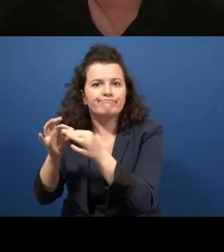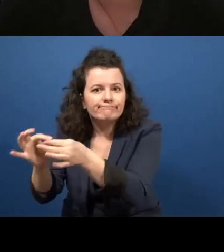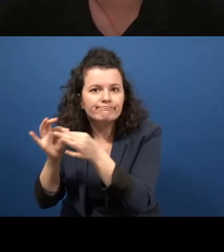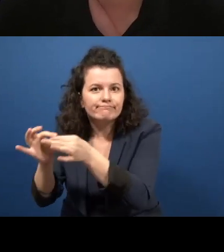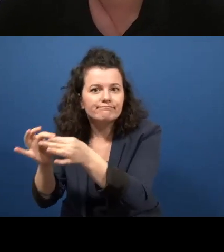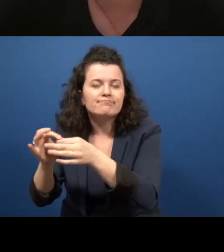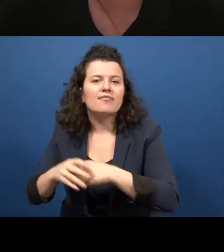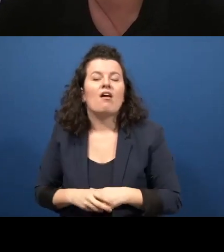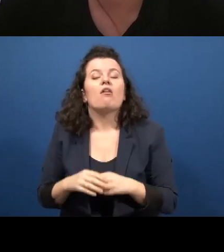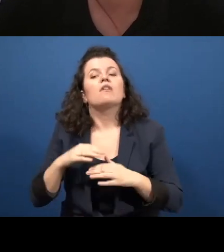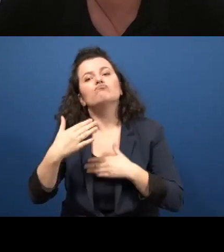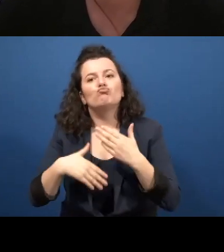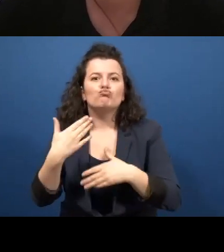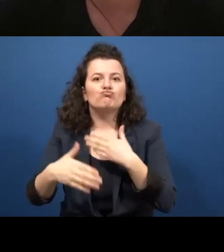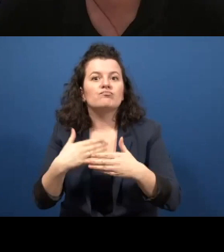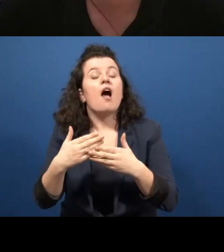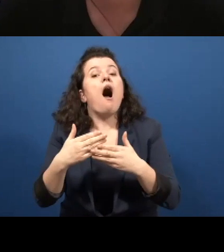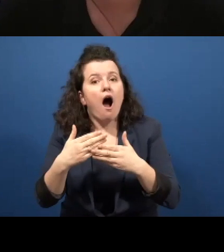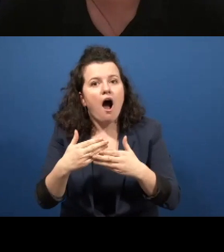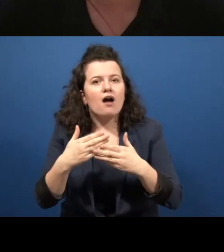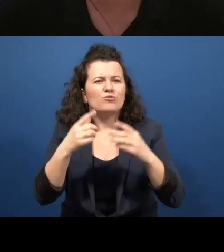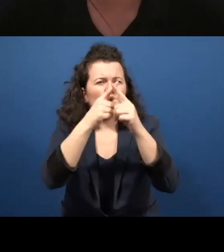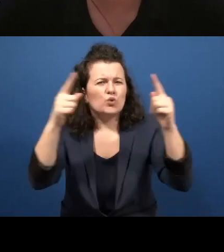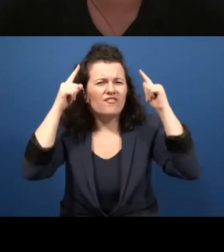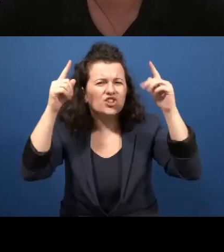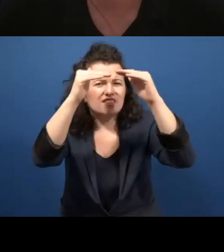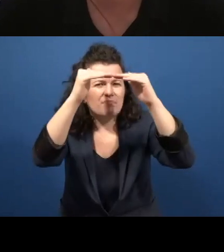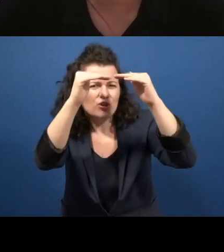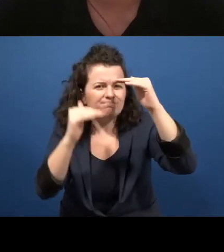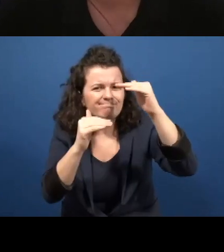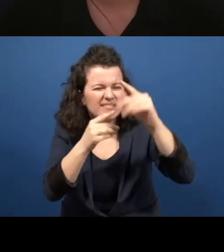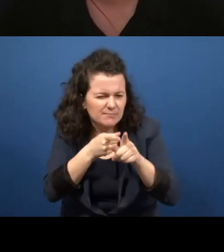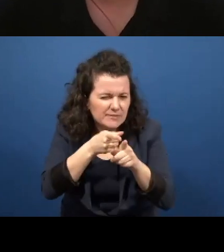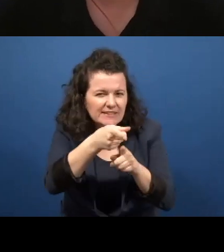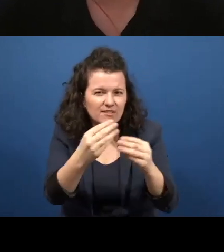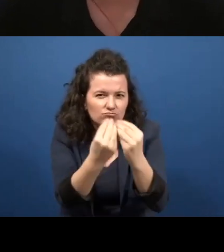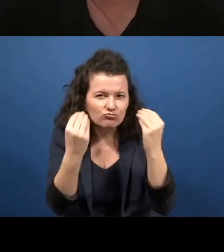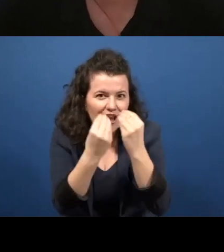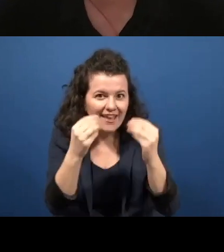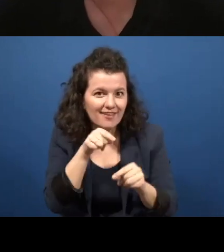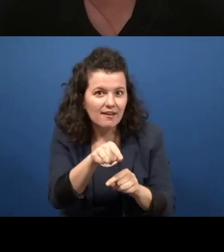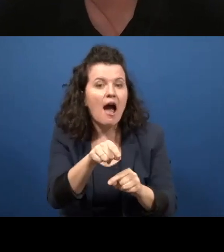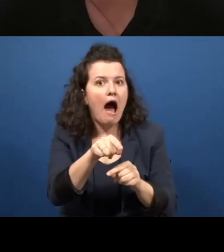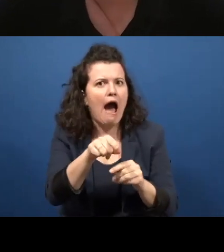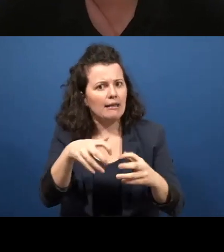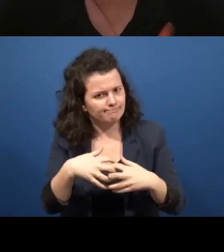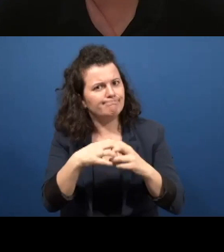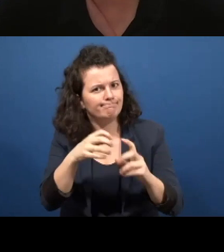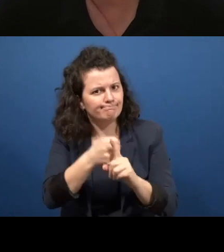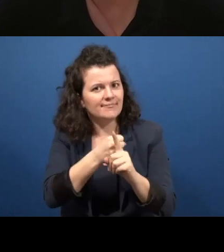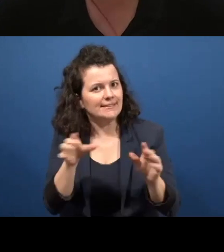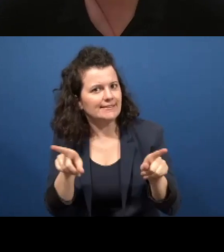sordas. He trabajado también en el desarrollo de el plan de